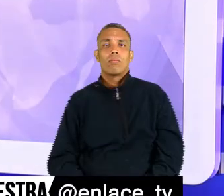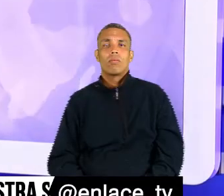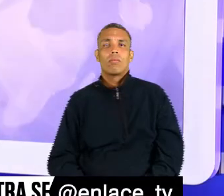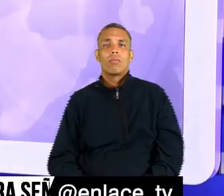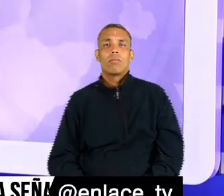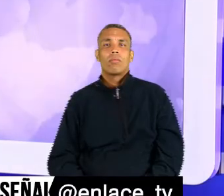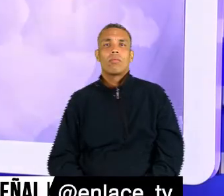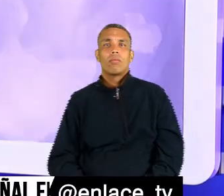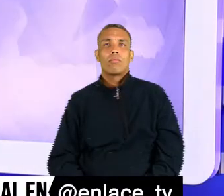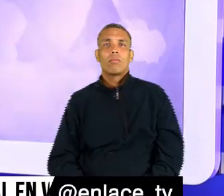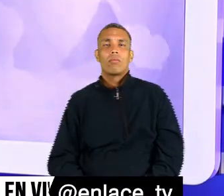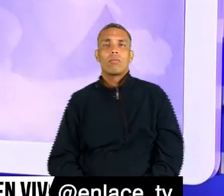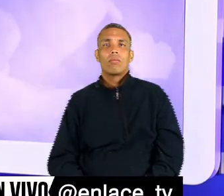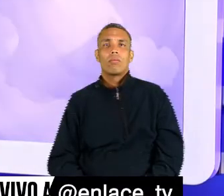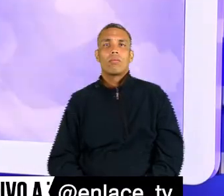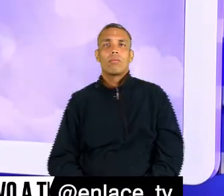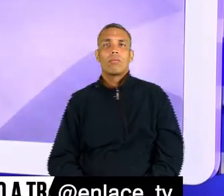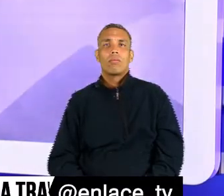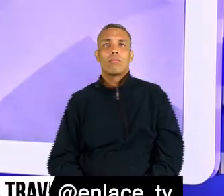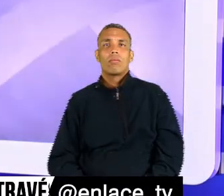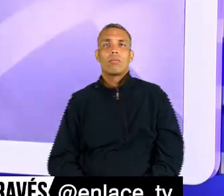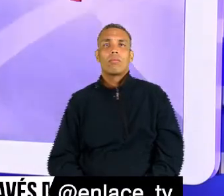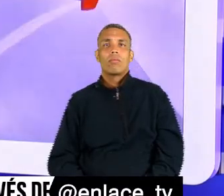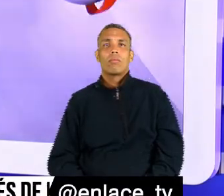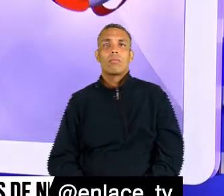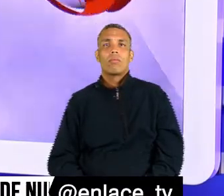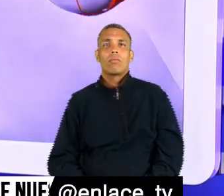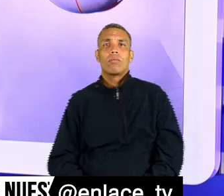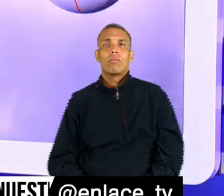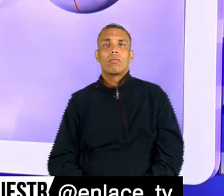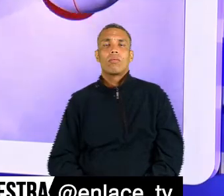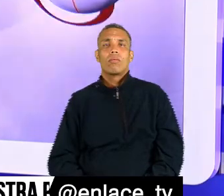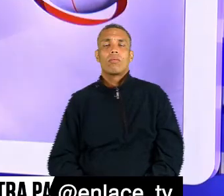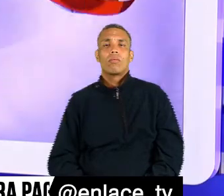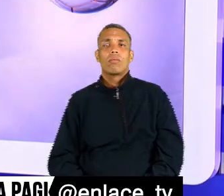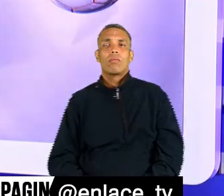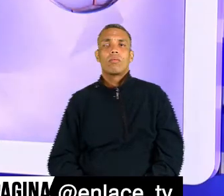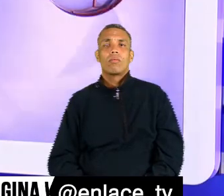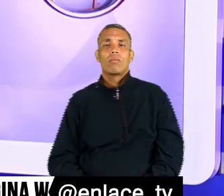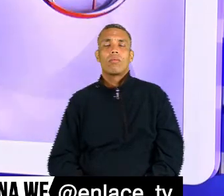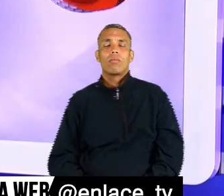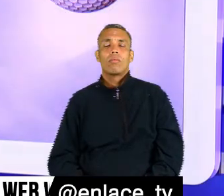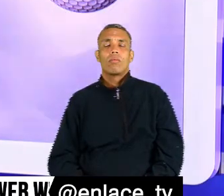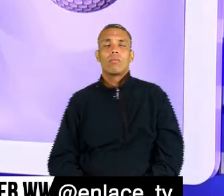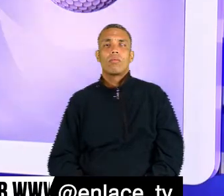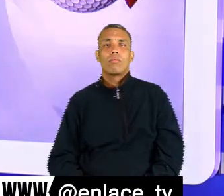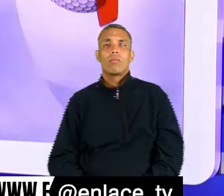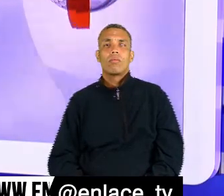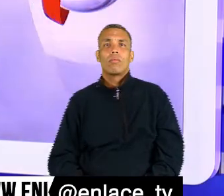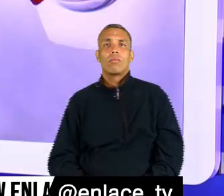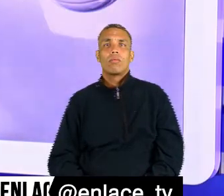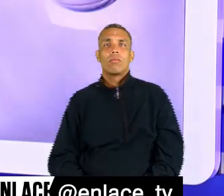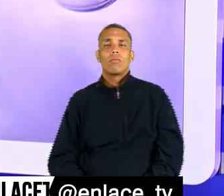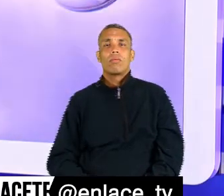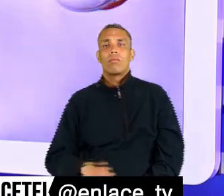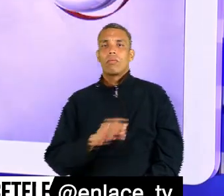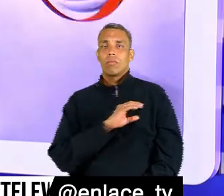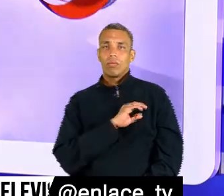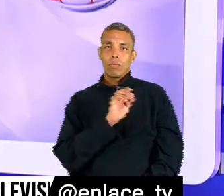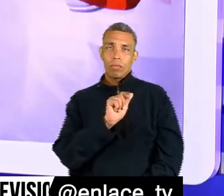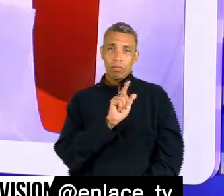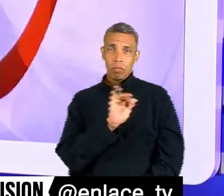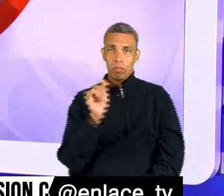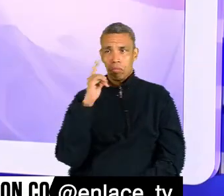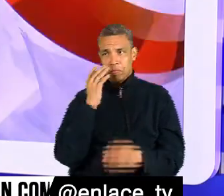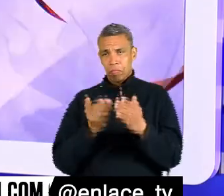Esta para el cierre, se dice en Cali que el nuevo técnico del Deportivo Cali sería Mario Alberto Yepes, en reemplazo de